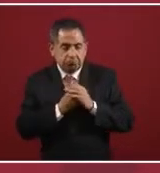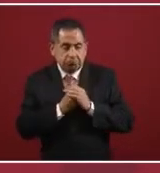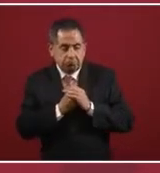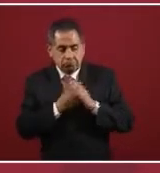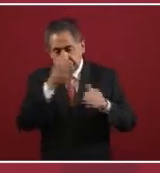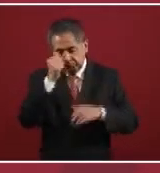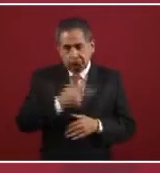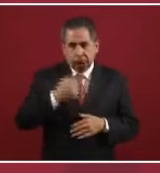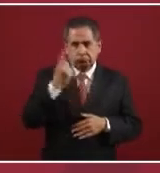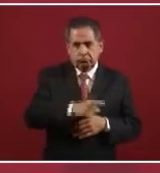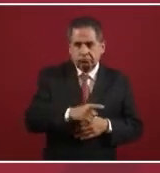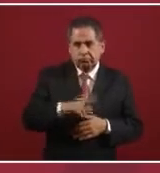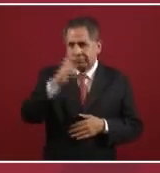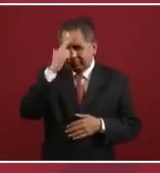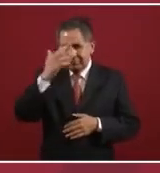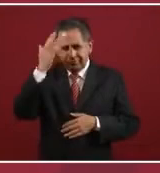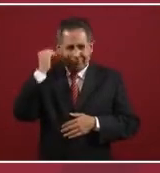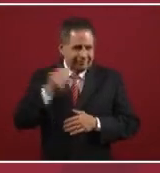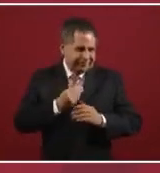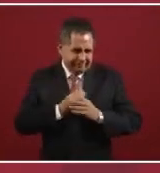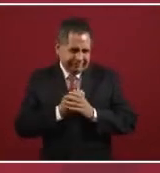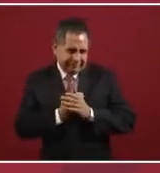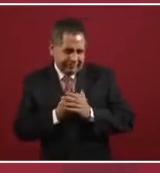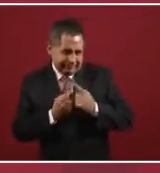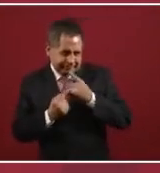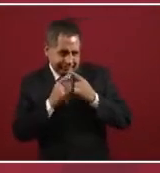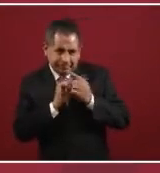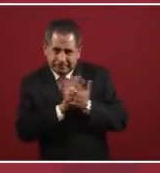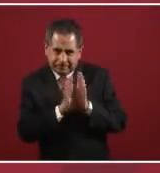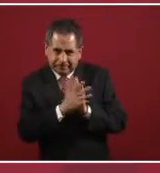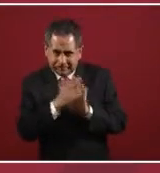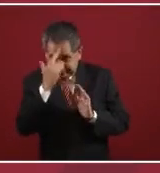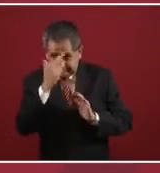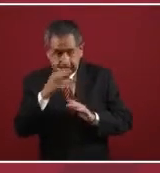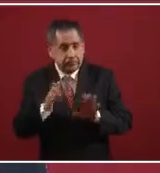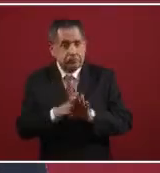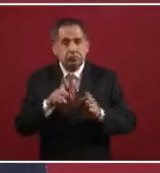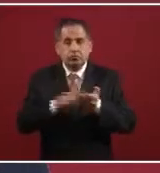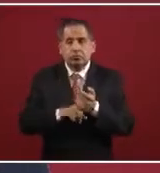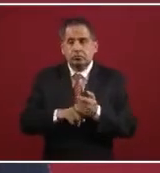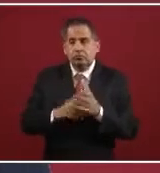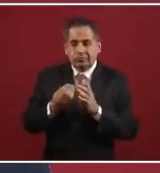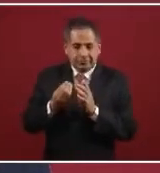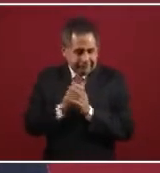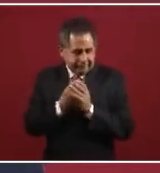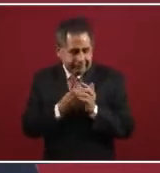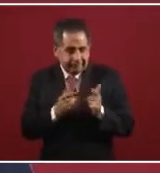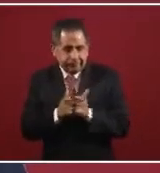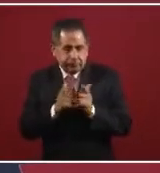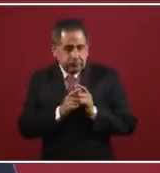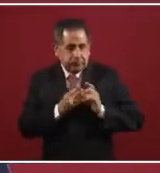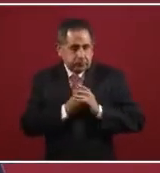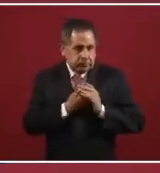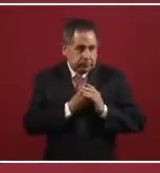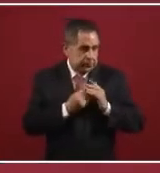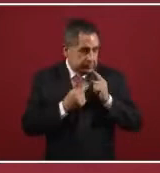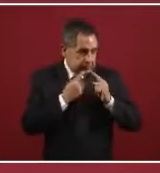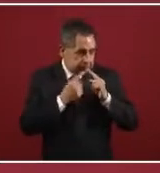¿Se acuerdan de la concertación? ¿De cómo eran las concertaciones?